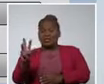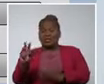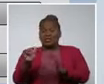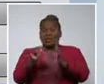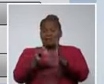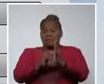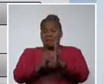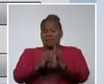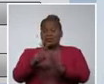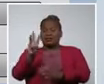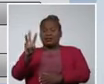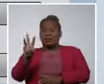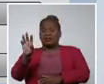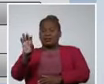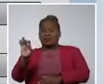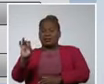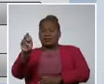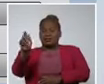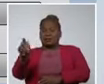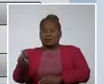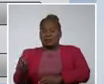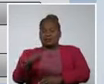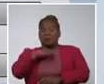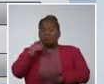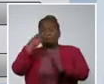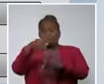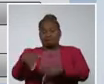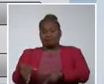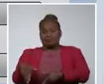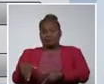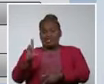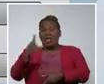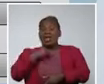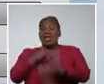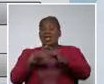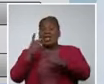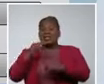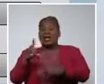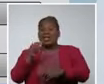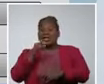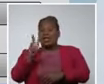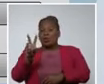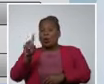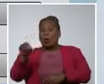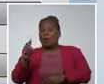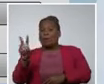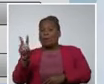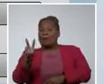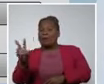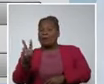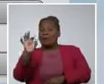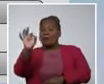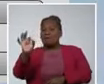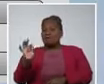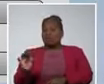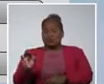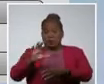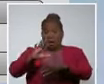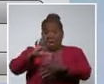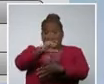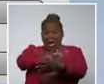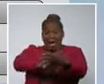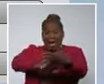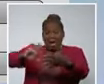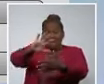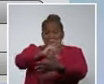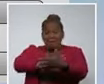2.563.037 personas fallecidas. Eso da una letalidad del 2,22%. Las Américas, epicentro